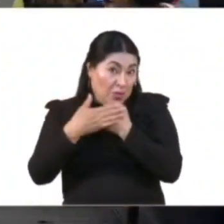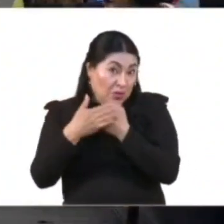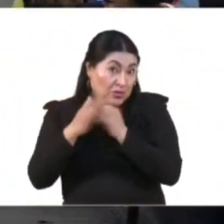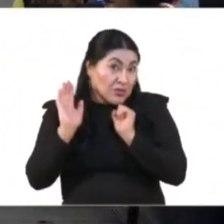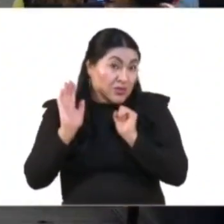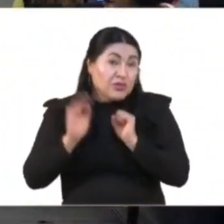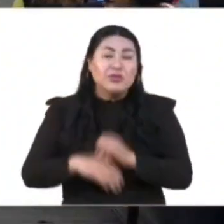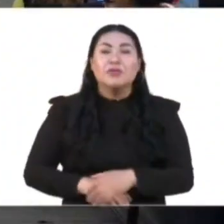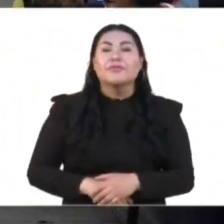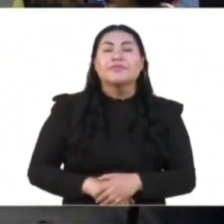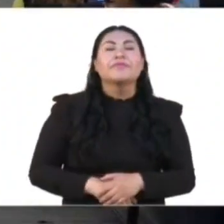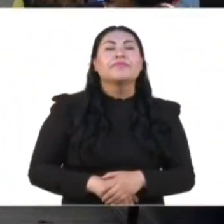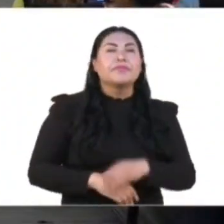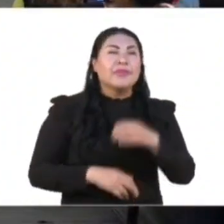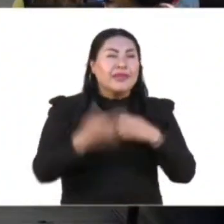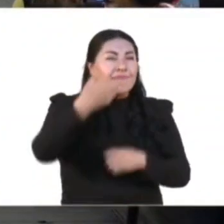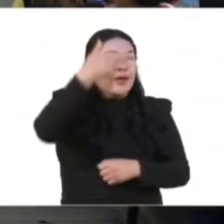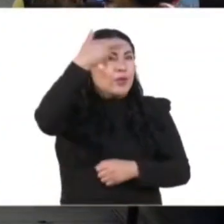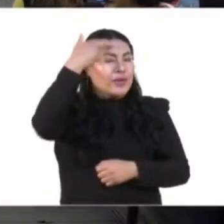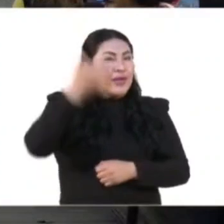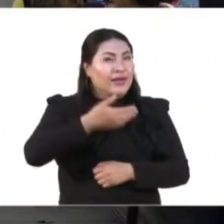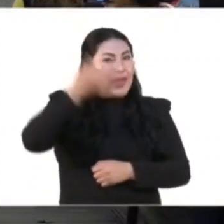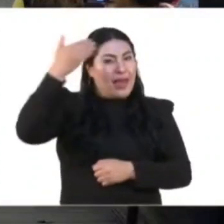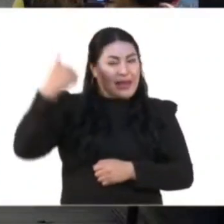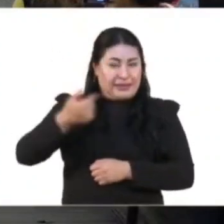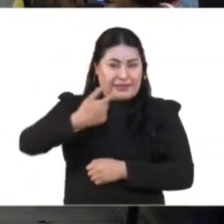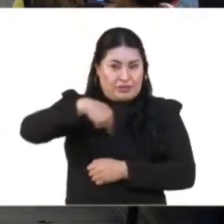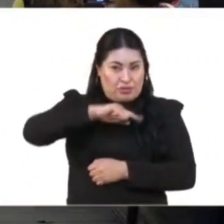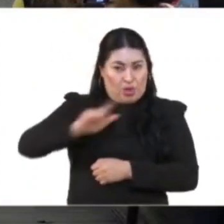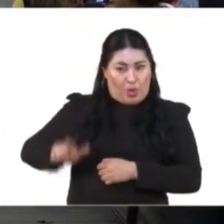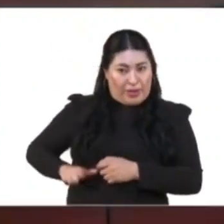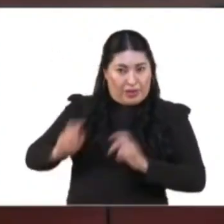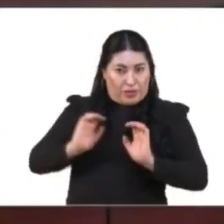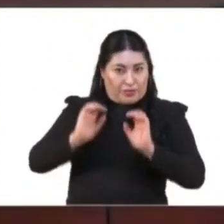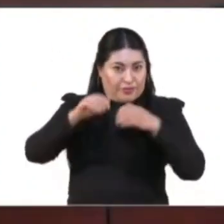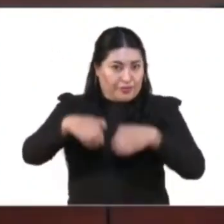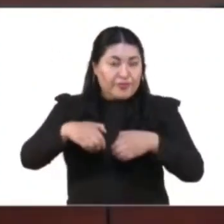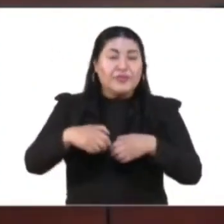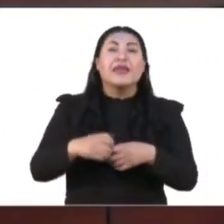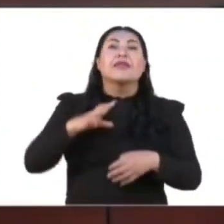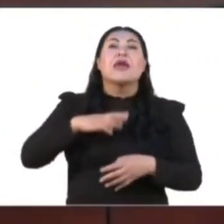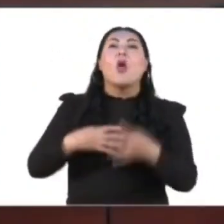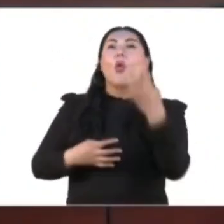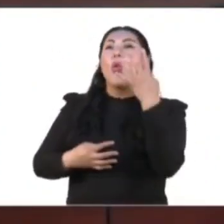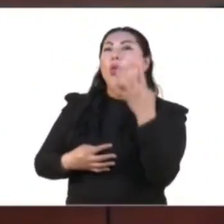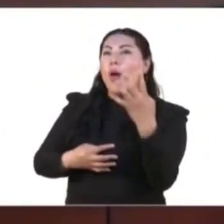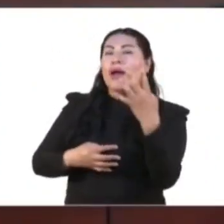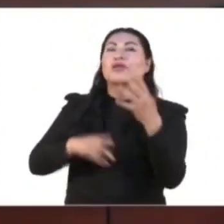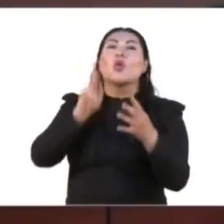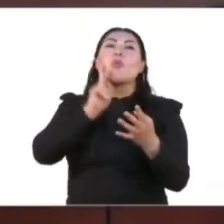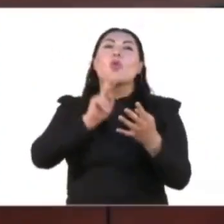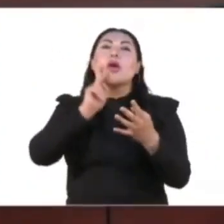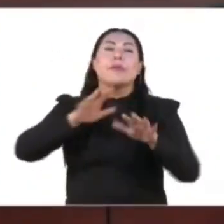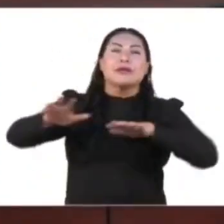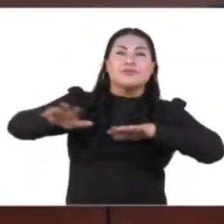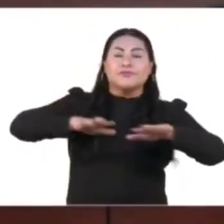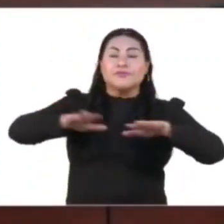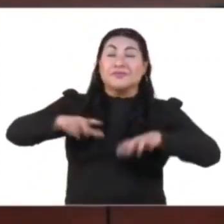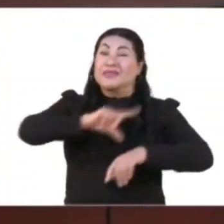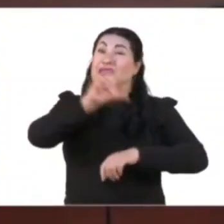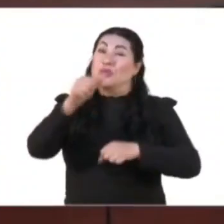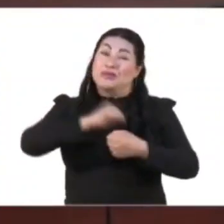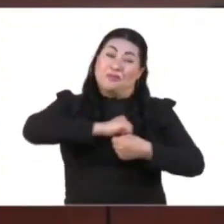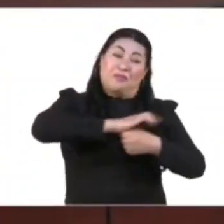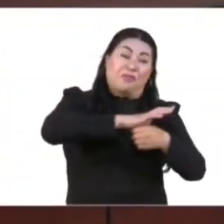Si recuerdan, nosotros habíamos planteado cuando entramos al gobierno que hubiera 4 simulacros. Después vino la pandemia y